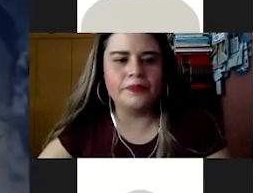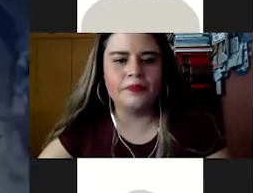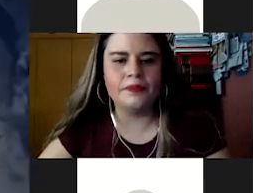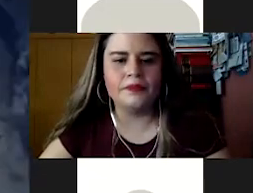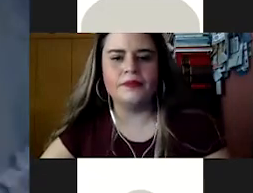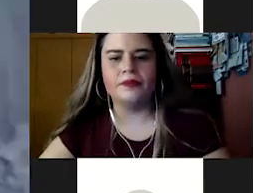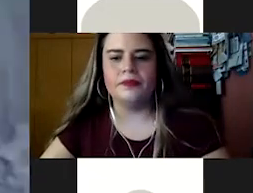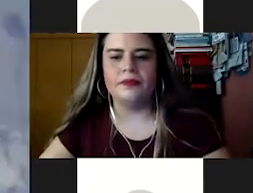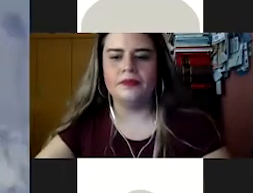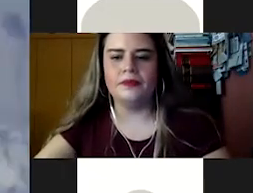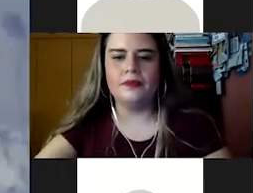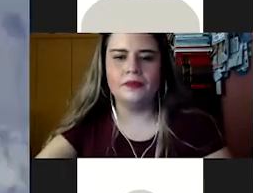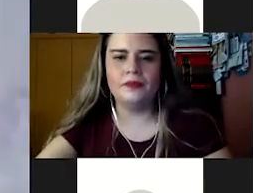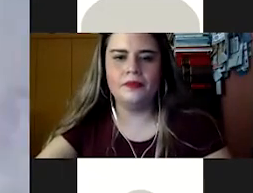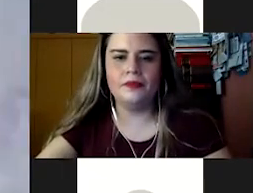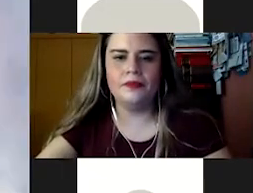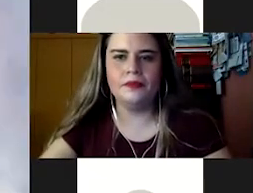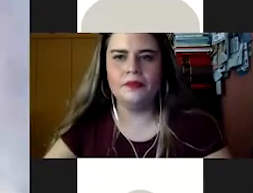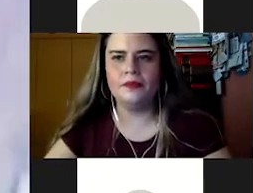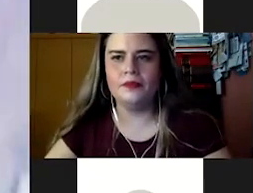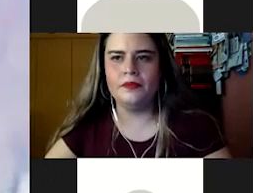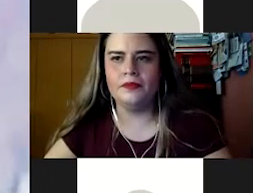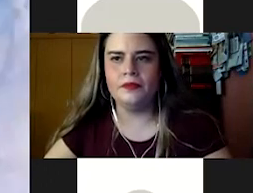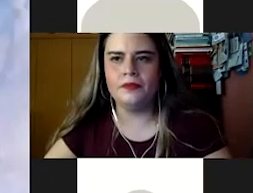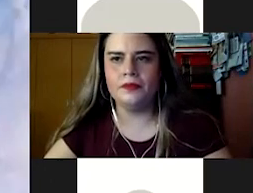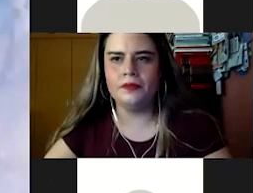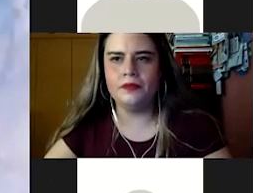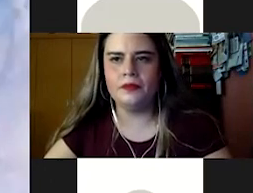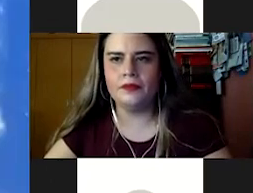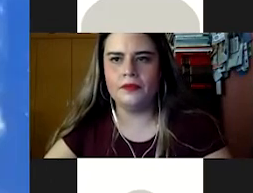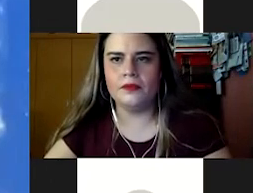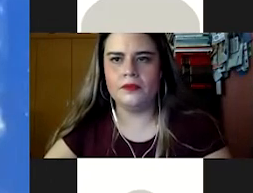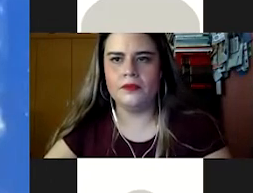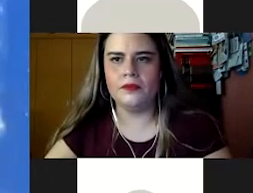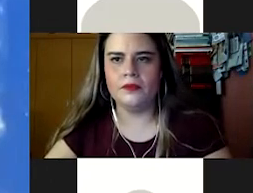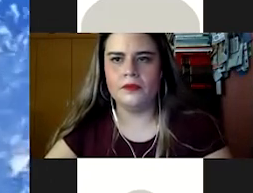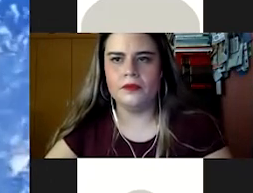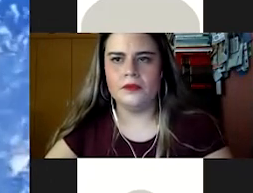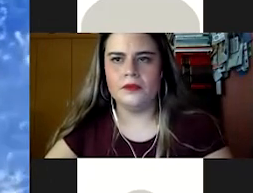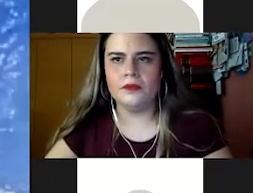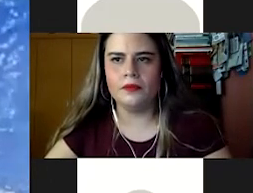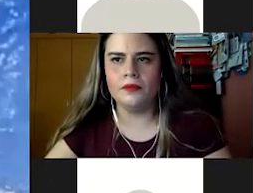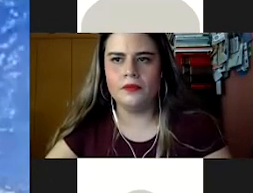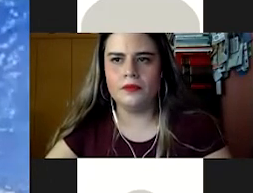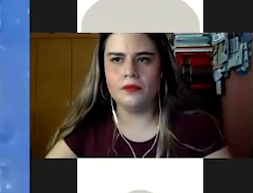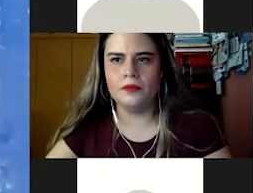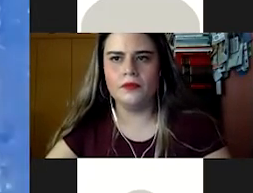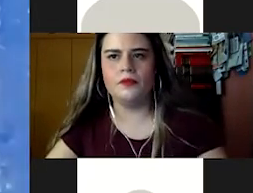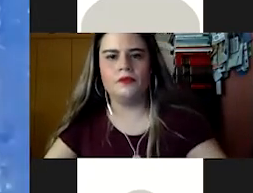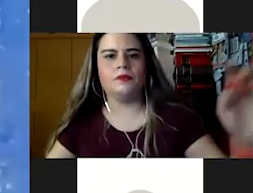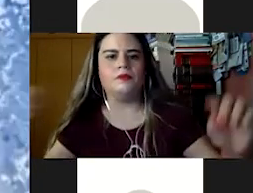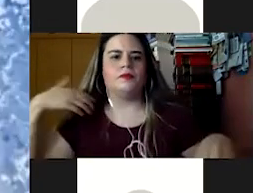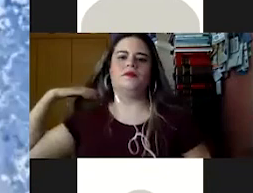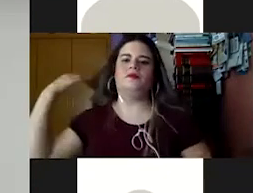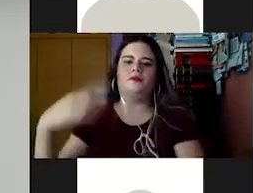El presente y futuro de nuestro país depende de las decisiones que tomemos hoy sobre sostenibilidad. Existen diversos retos que